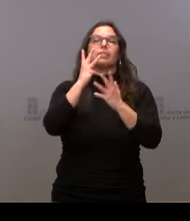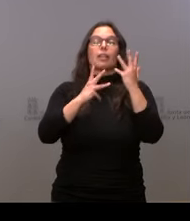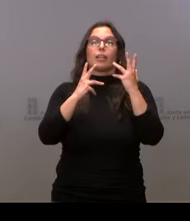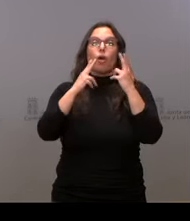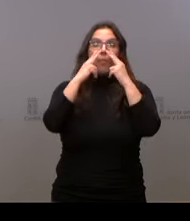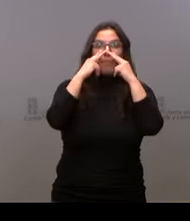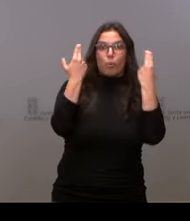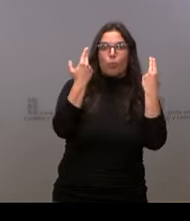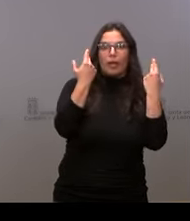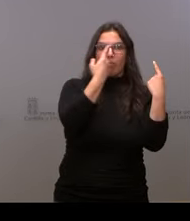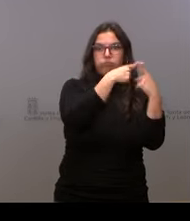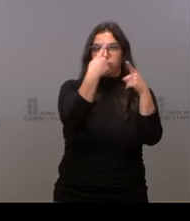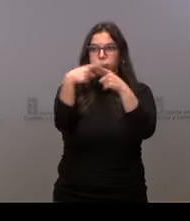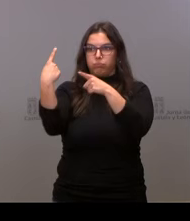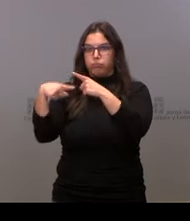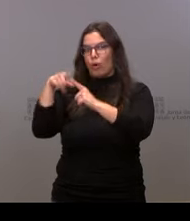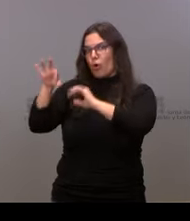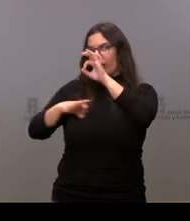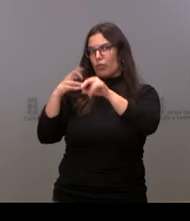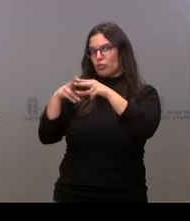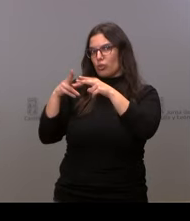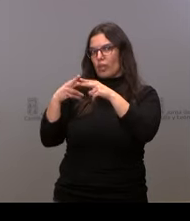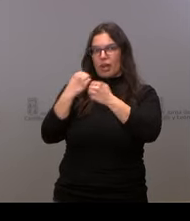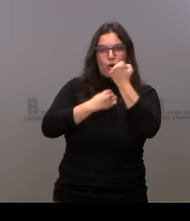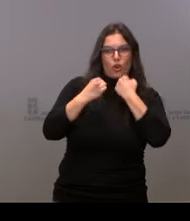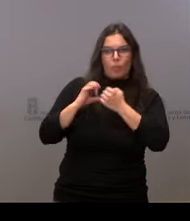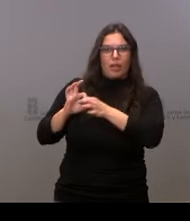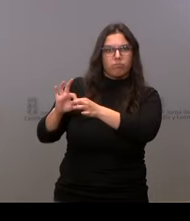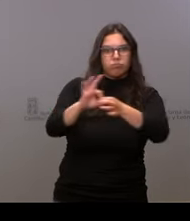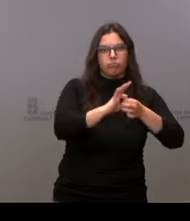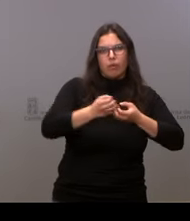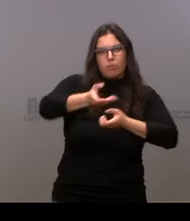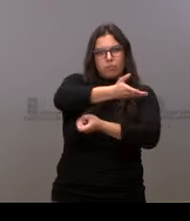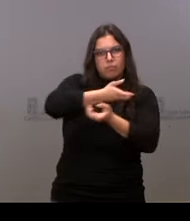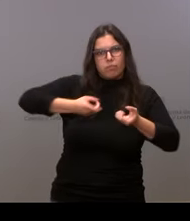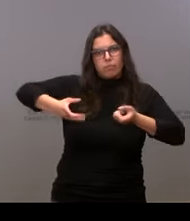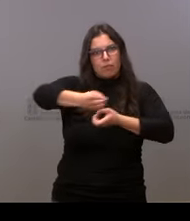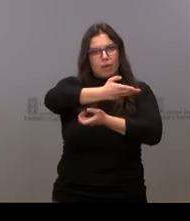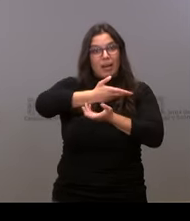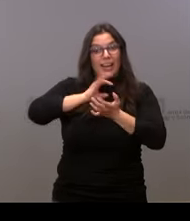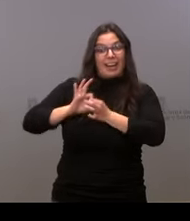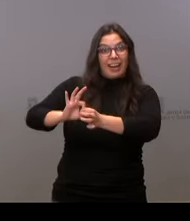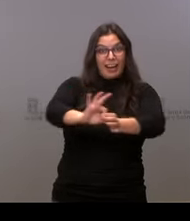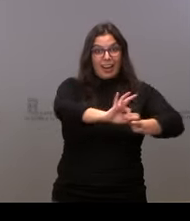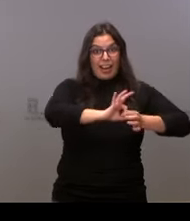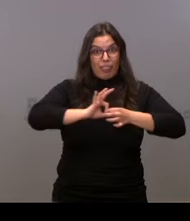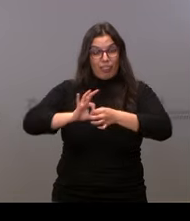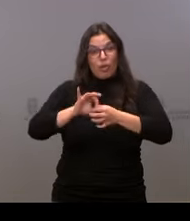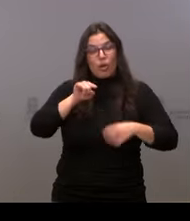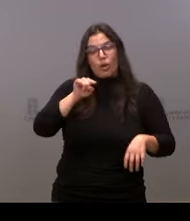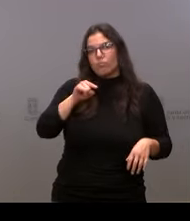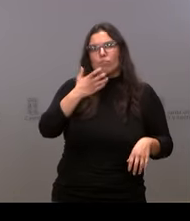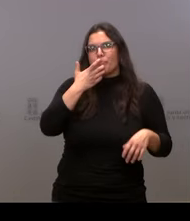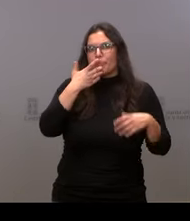y otras organizaciones sociales y económicas en los que bueno pues no sé por